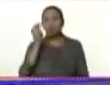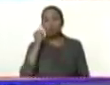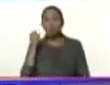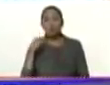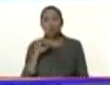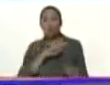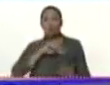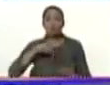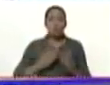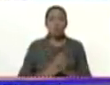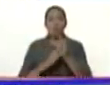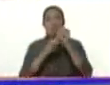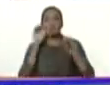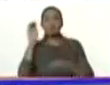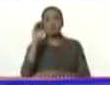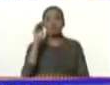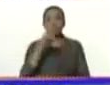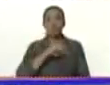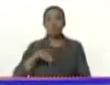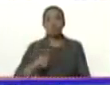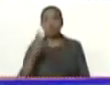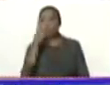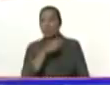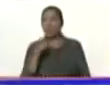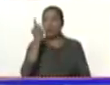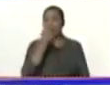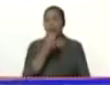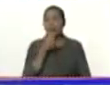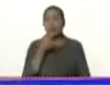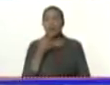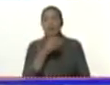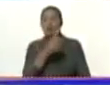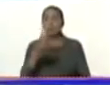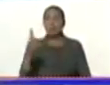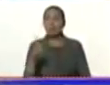Son nuestros líderes del futuro. Miren en la cara.